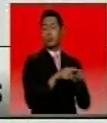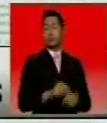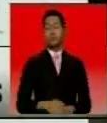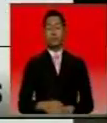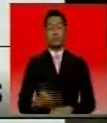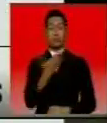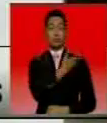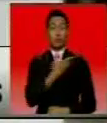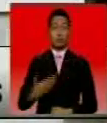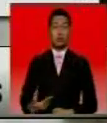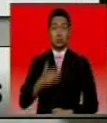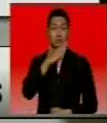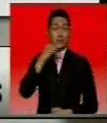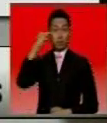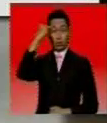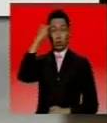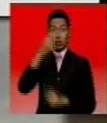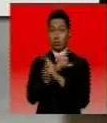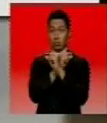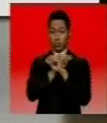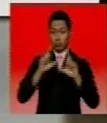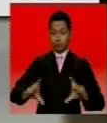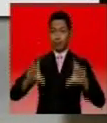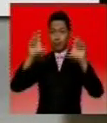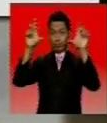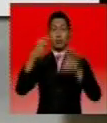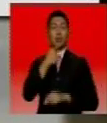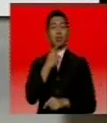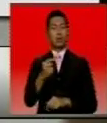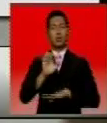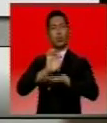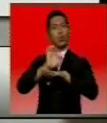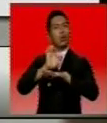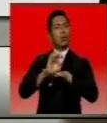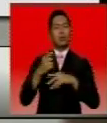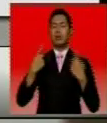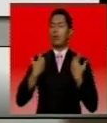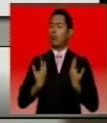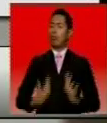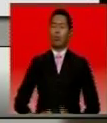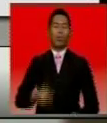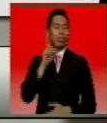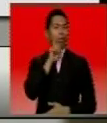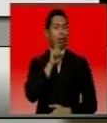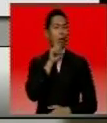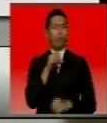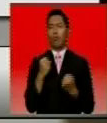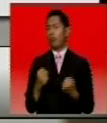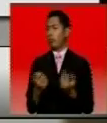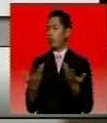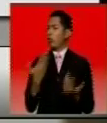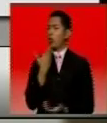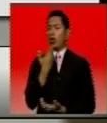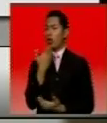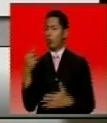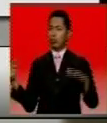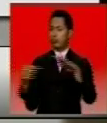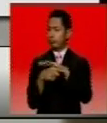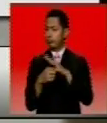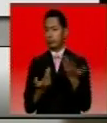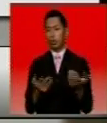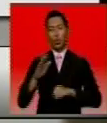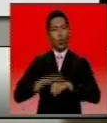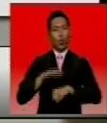Rafael Correa por redes sociales también manifestó que la patria está de luto. ¿Quién puede hacer algo así? Encontraremos a los